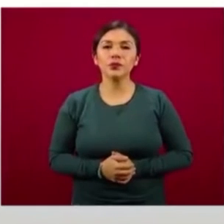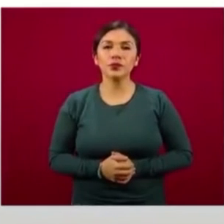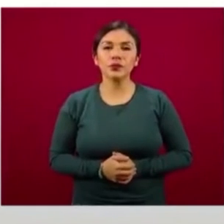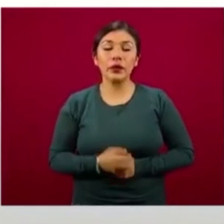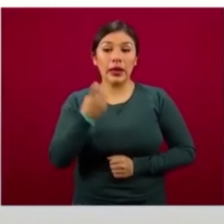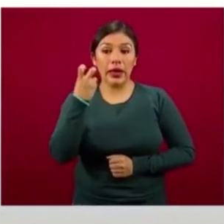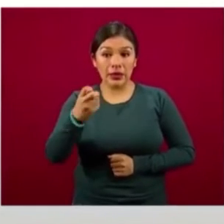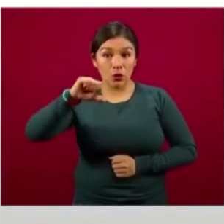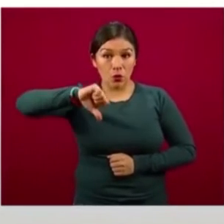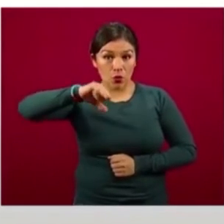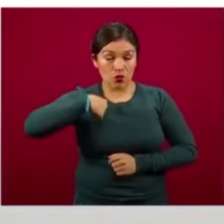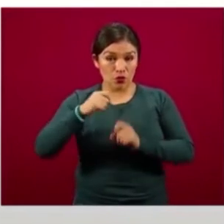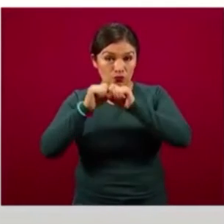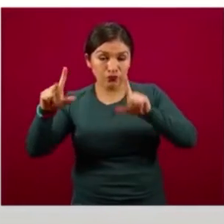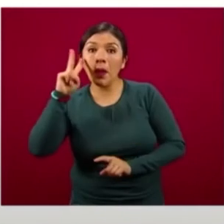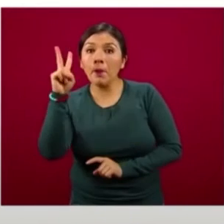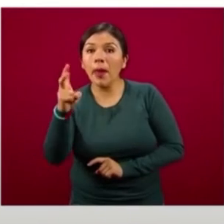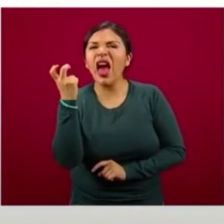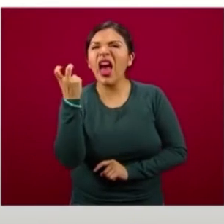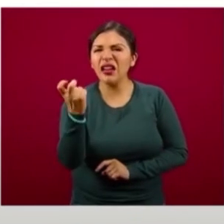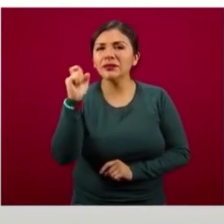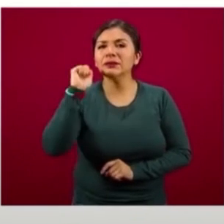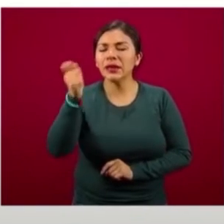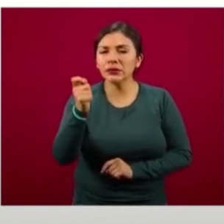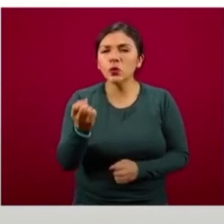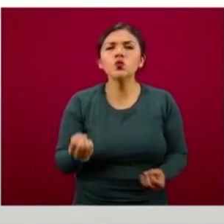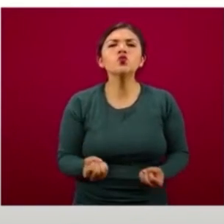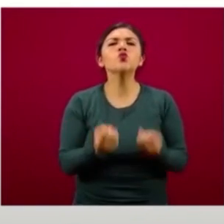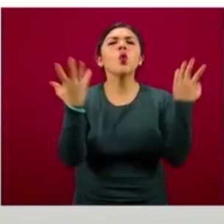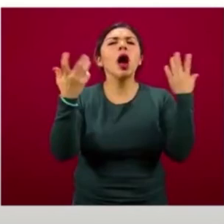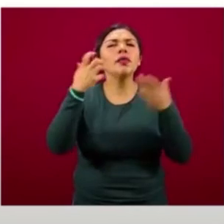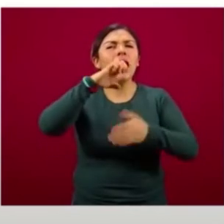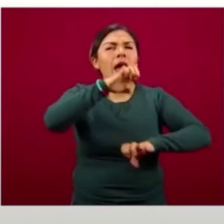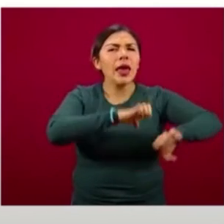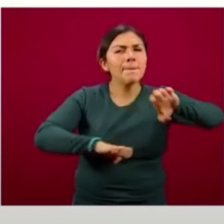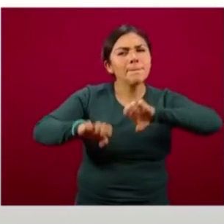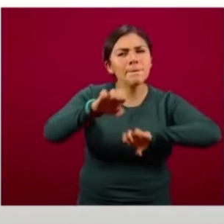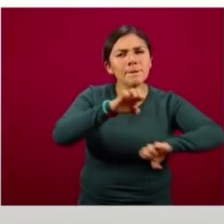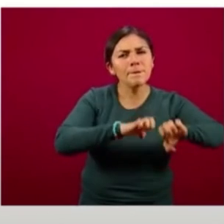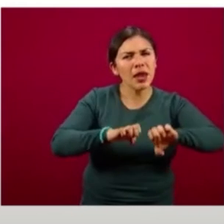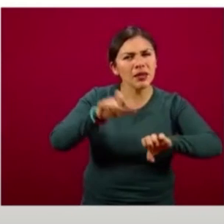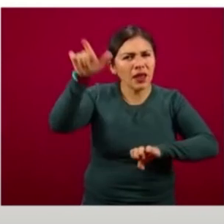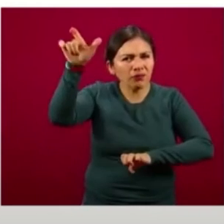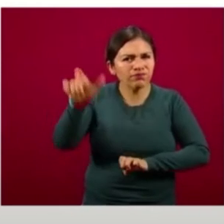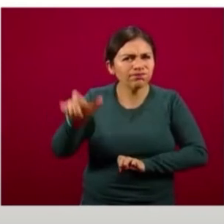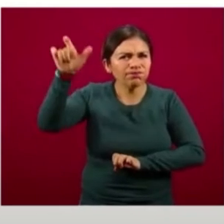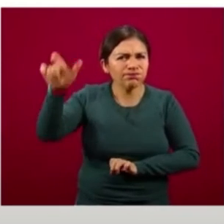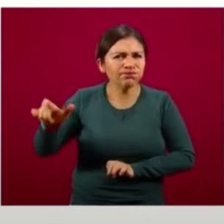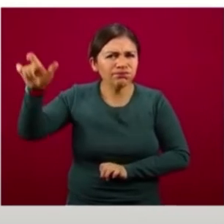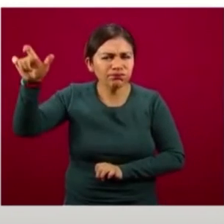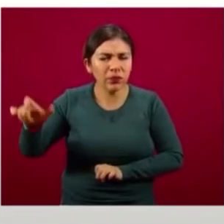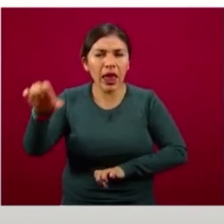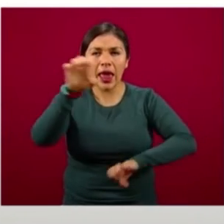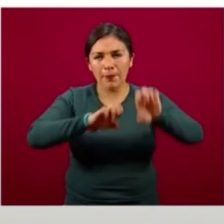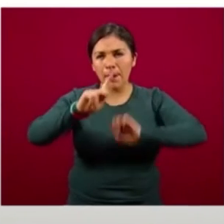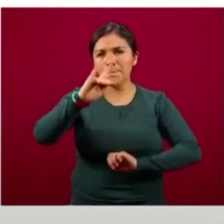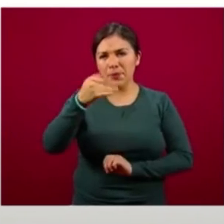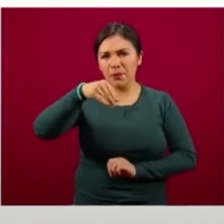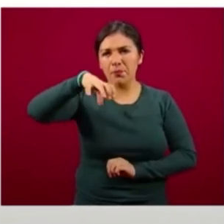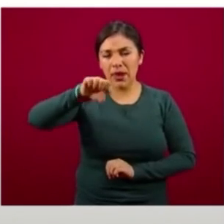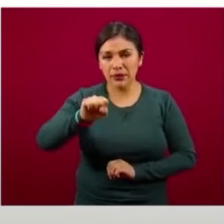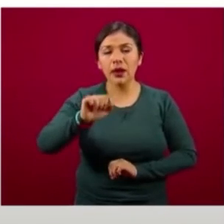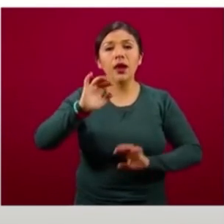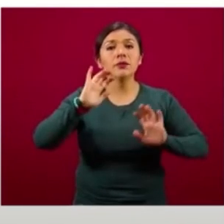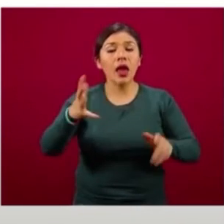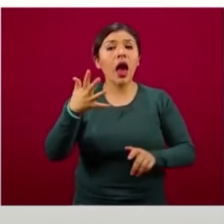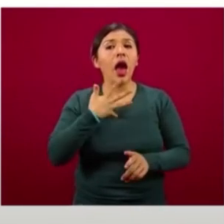Lo que traje para hoy es en realidad el número de empresas, de microempresarios que